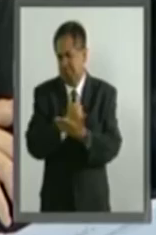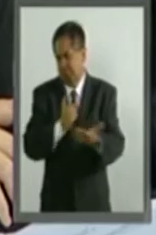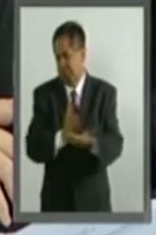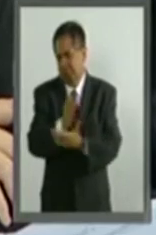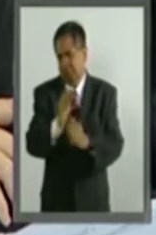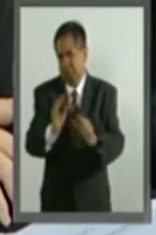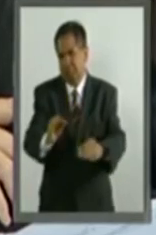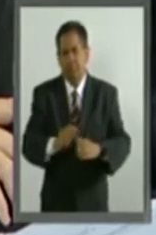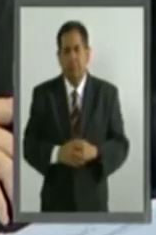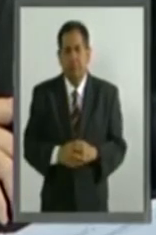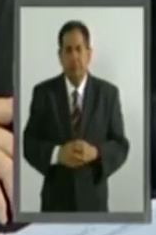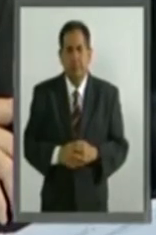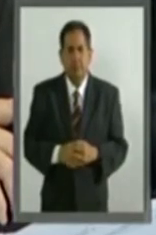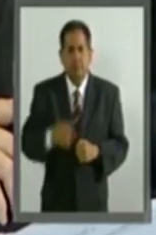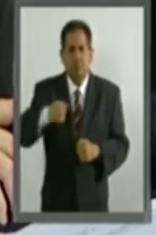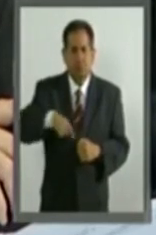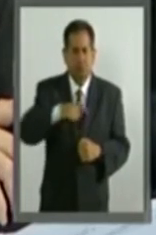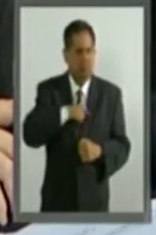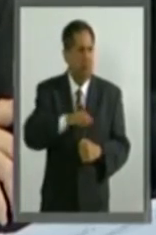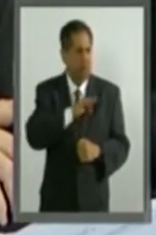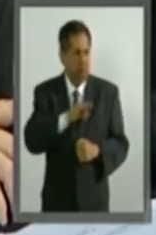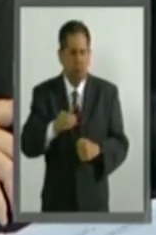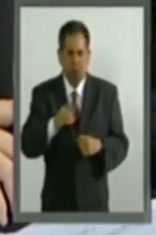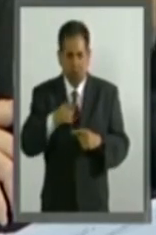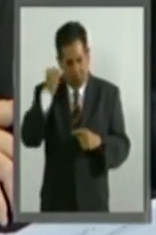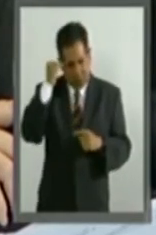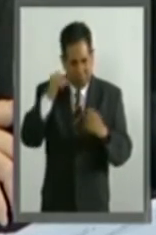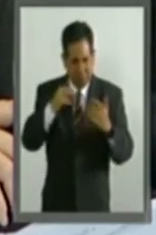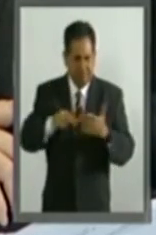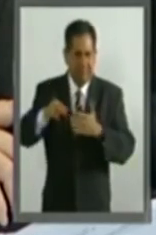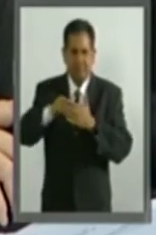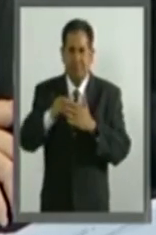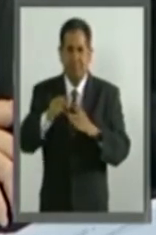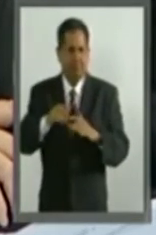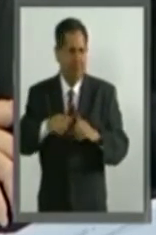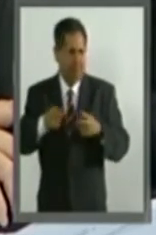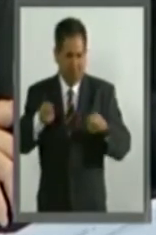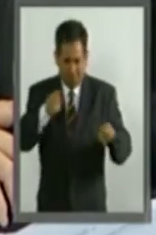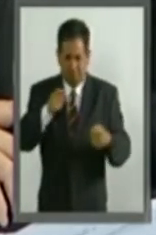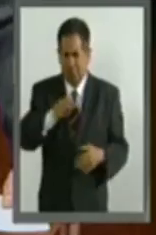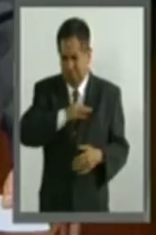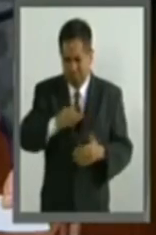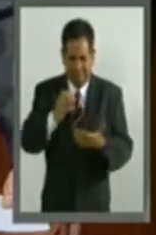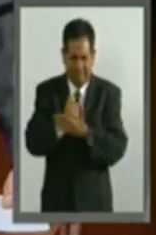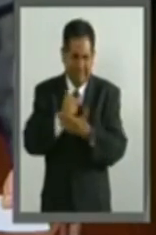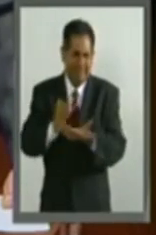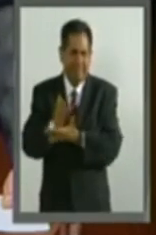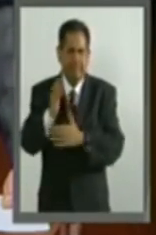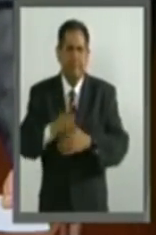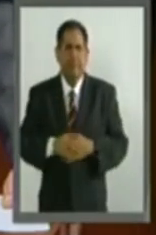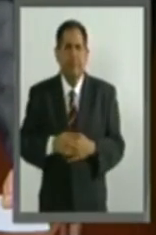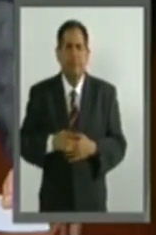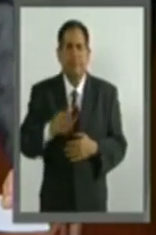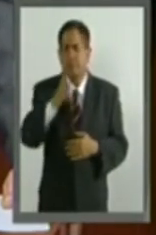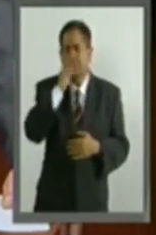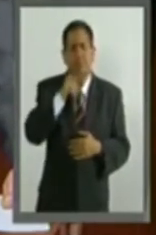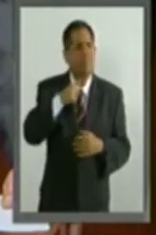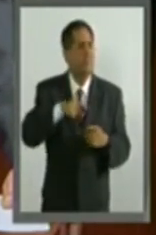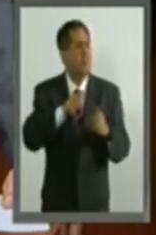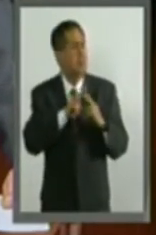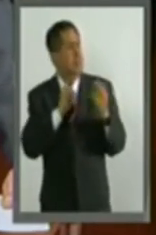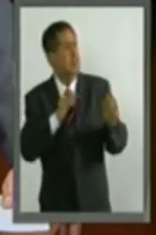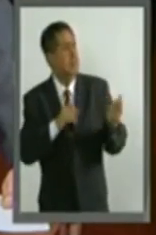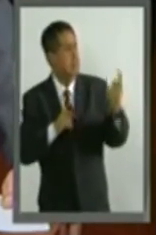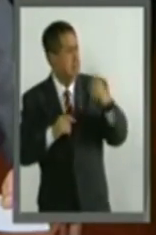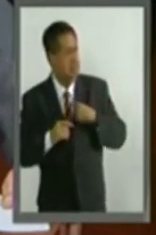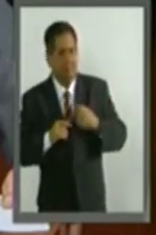Tenemos una condición de posición estratégica innegable. No puede ser que nuestro vecino